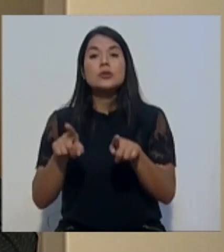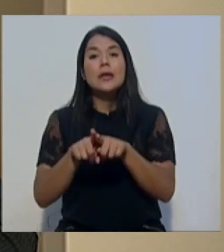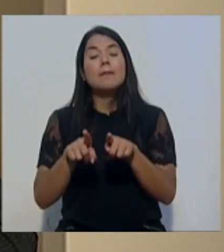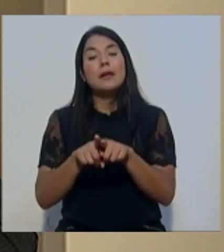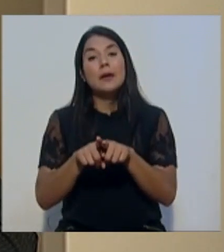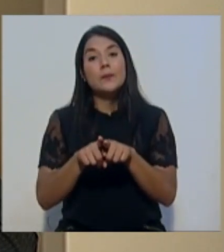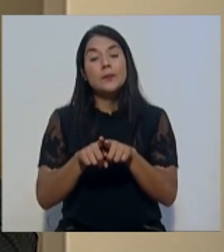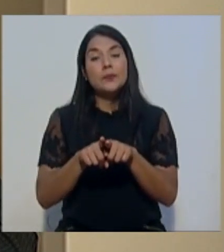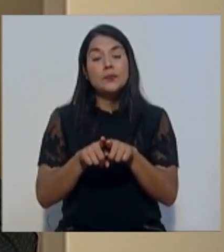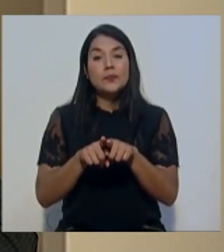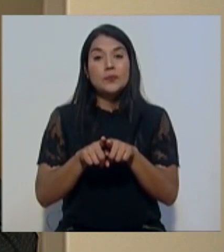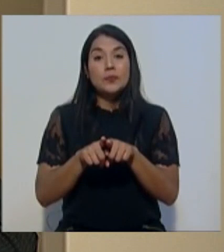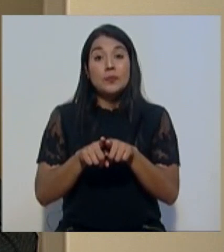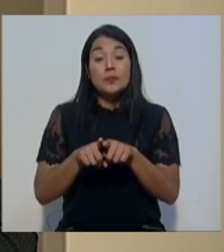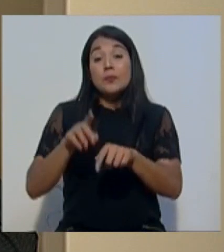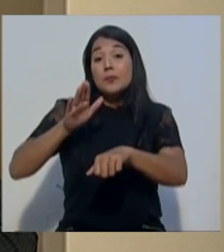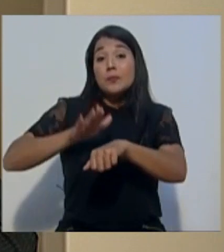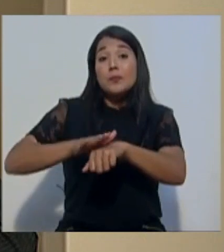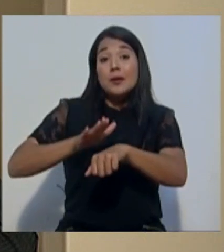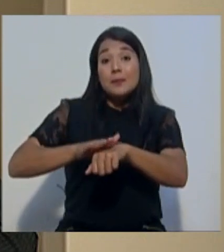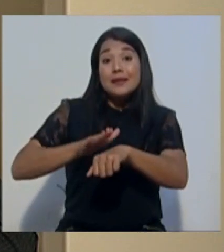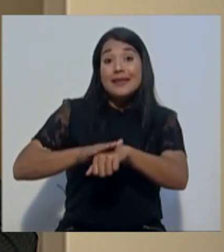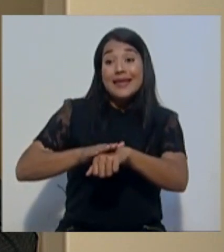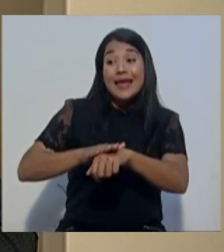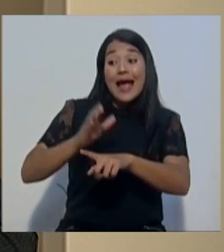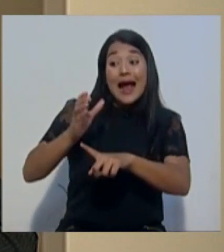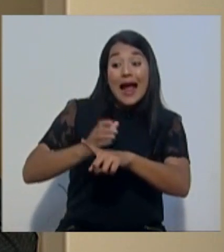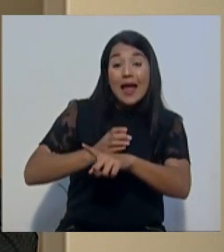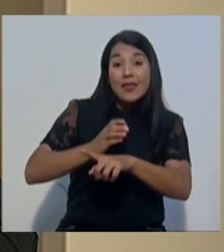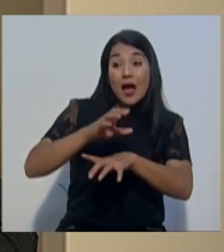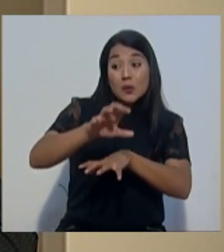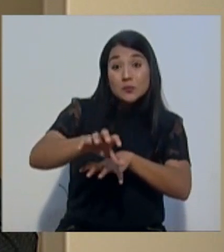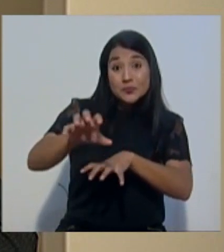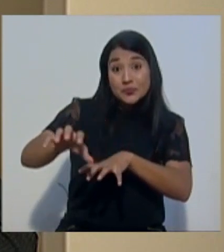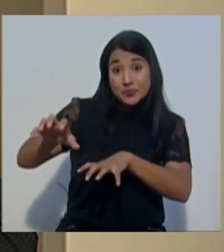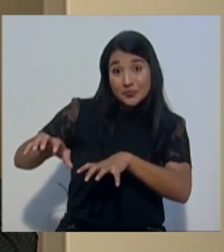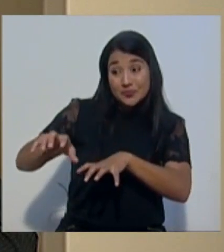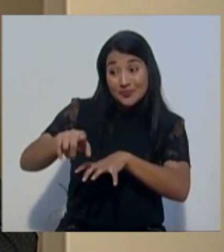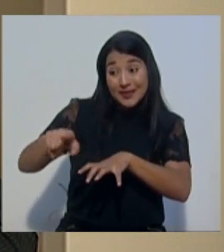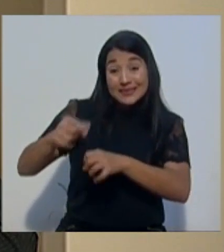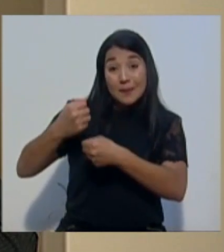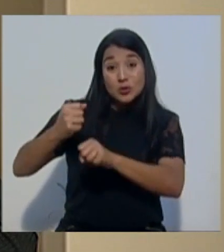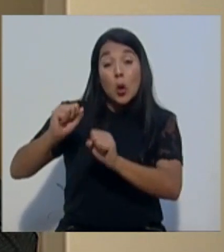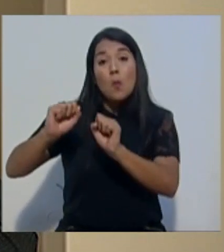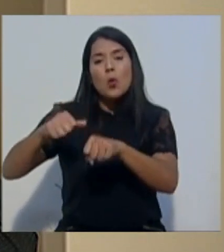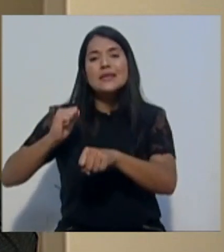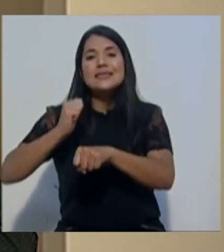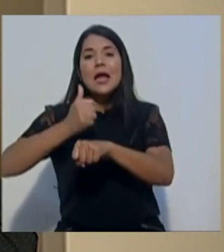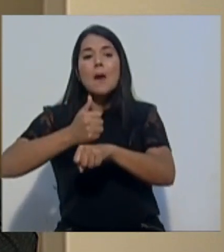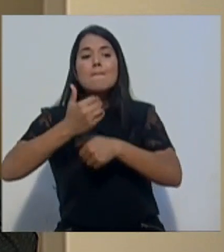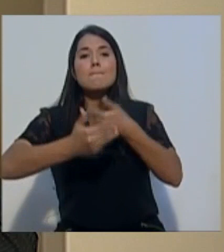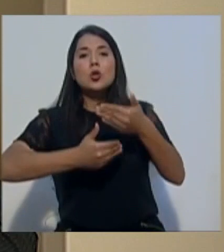también permitir que esos niveles locales puedan generar procesos de regulación sobre aspectos de